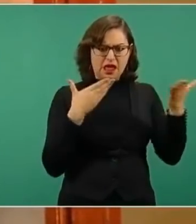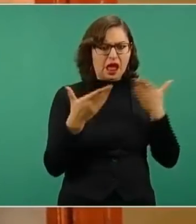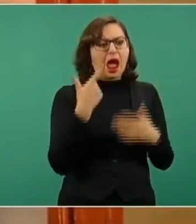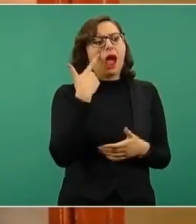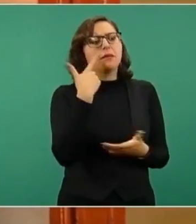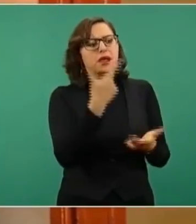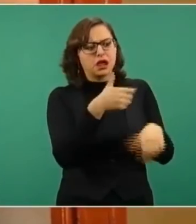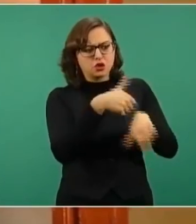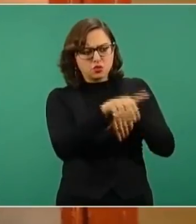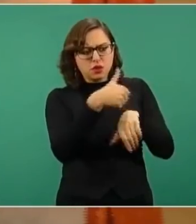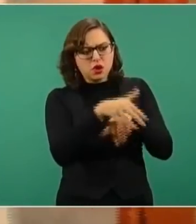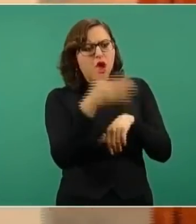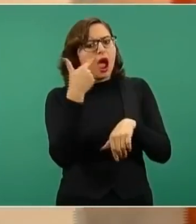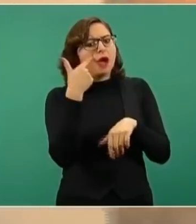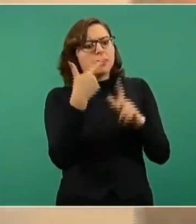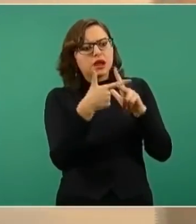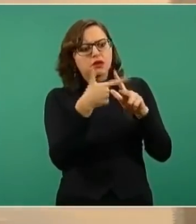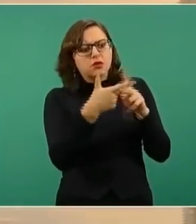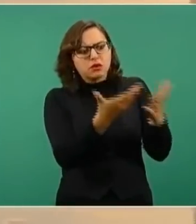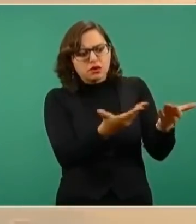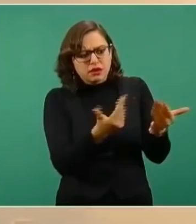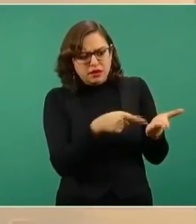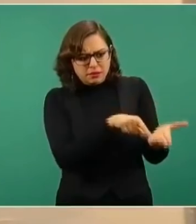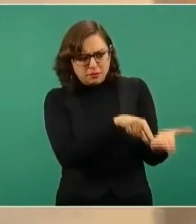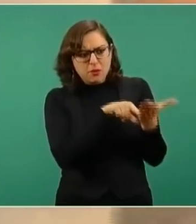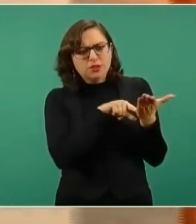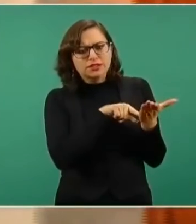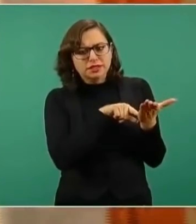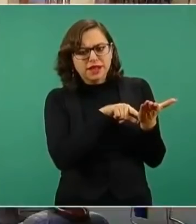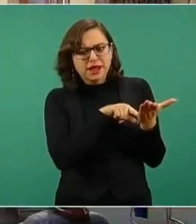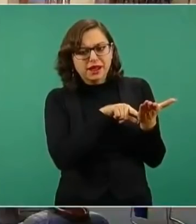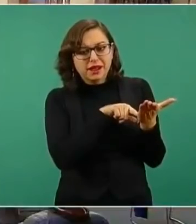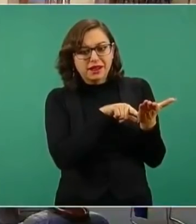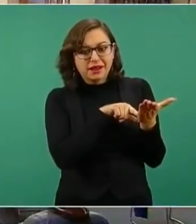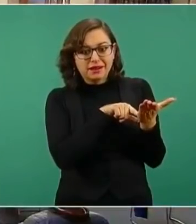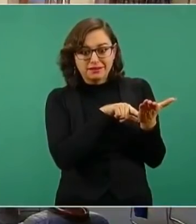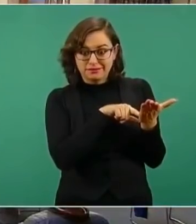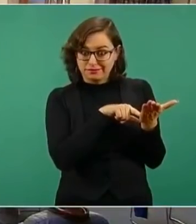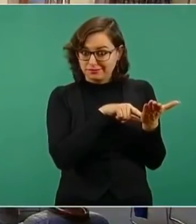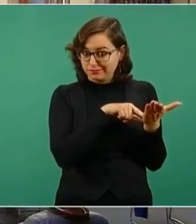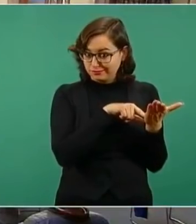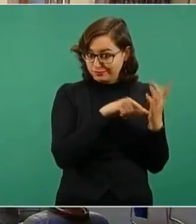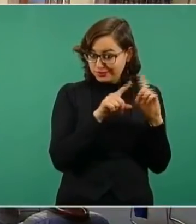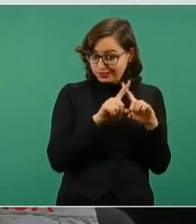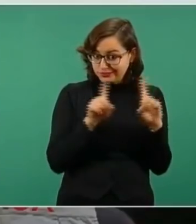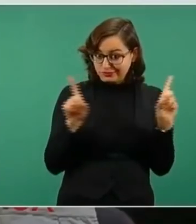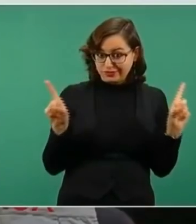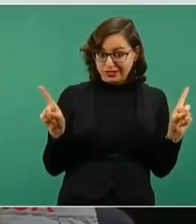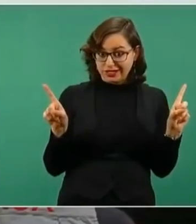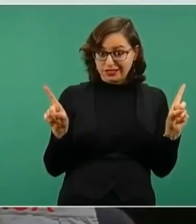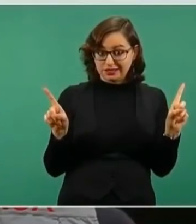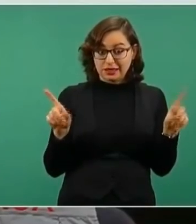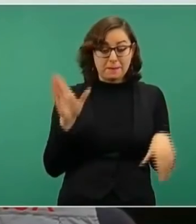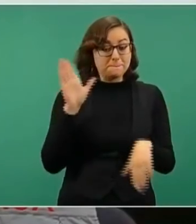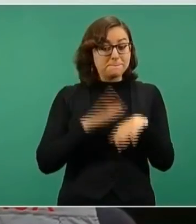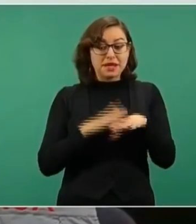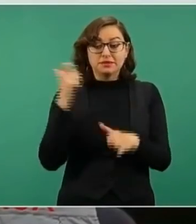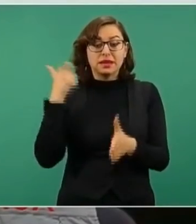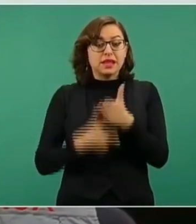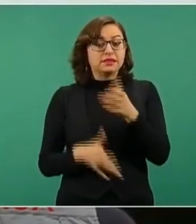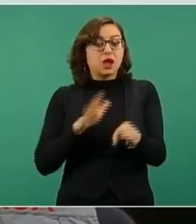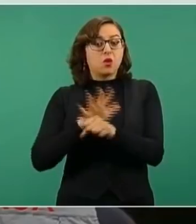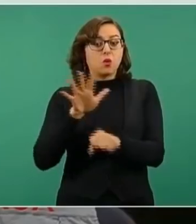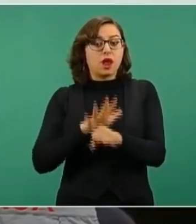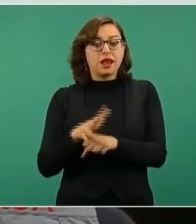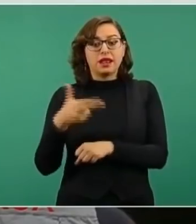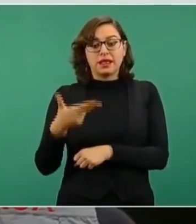sus datos, a ver si estamos equivocados. Pero esto es lo que hay. Fíjense, la hidráulica es la más barata,